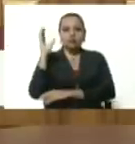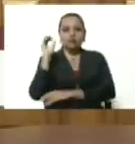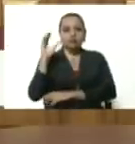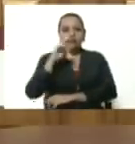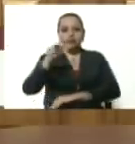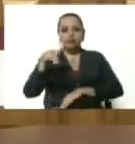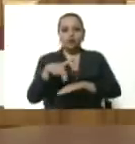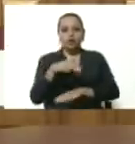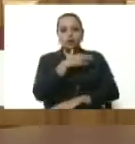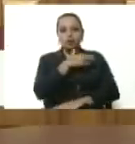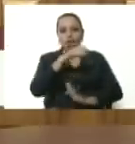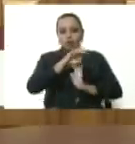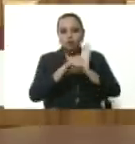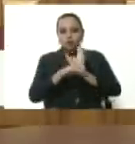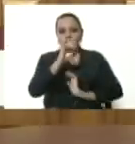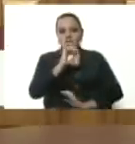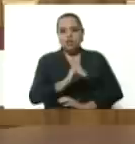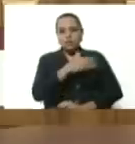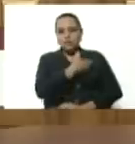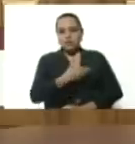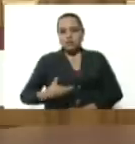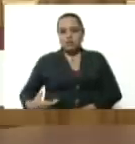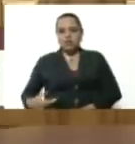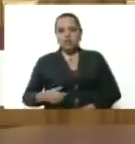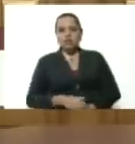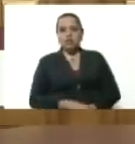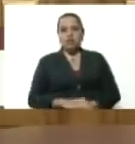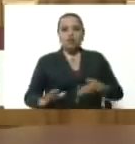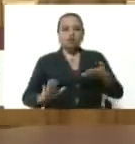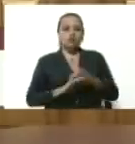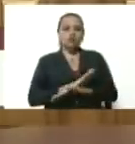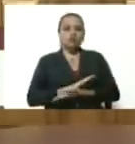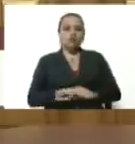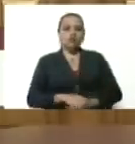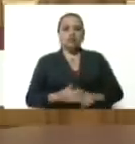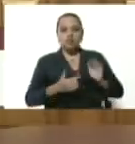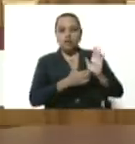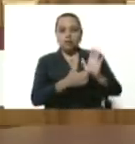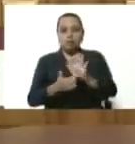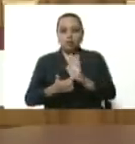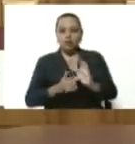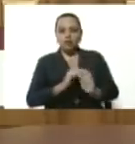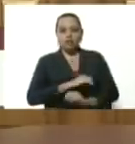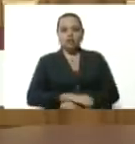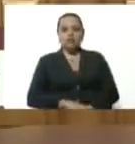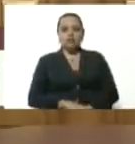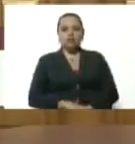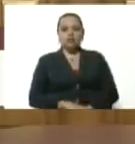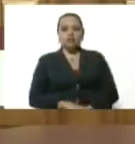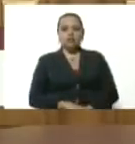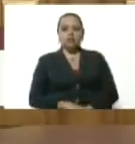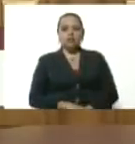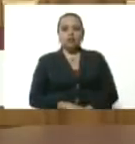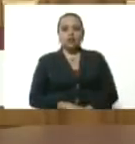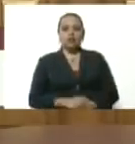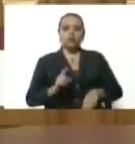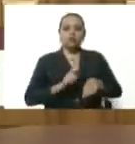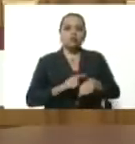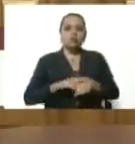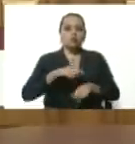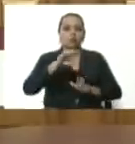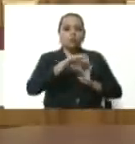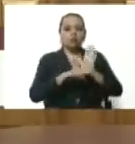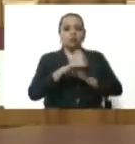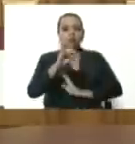Nacional Constituyente en cuanto a expresión del poder originario en un momento constituyente.